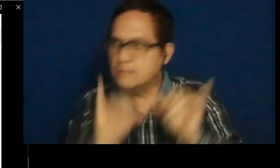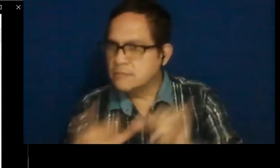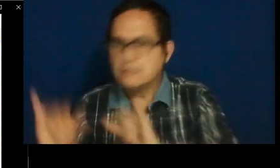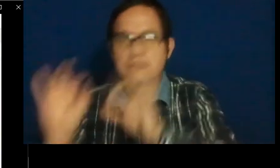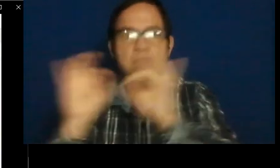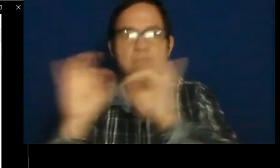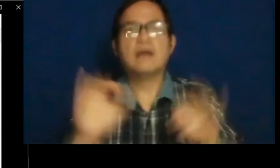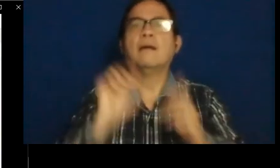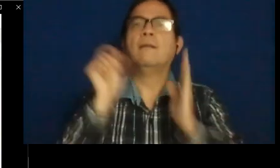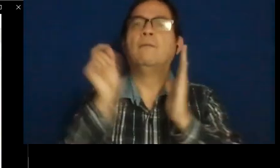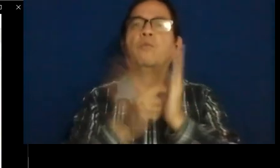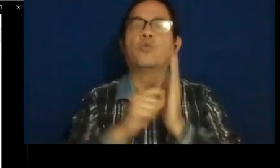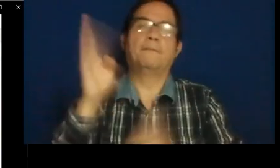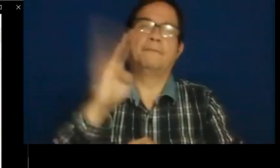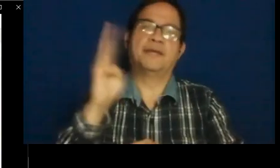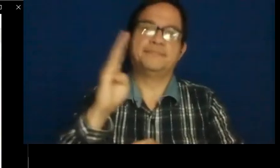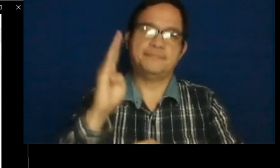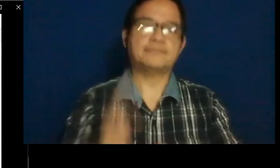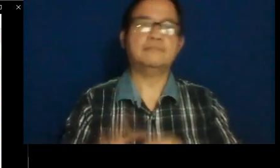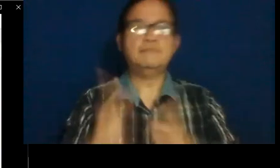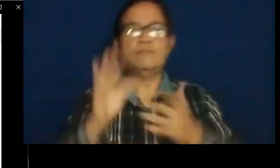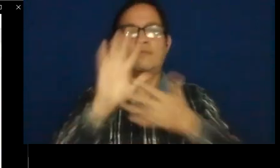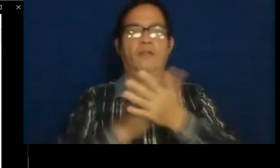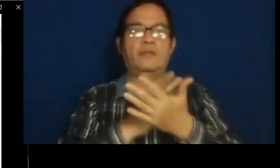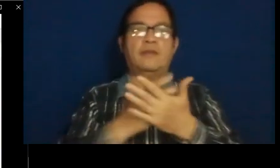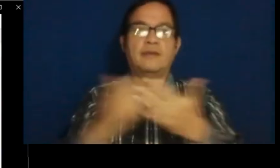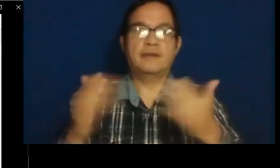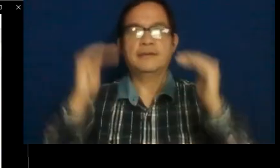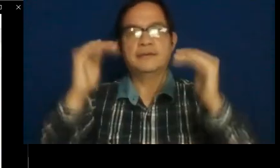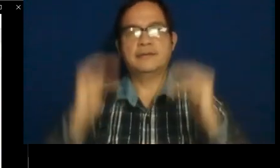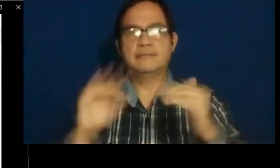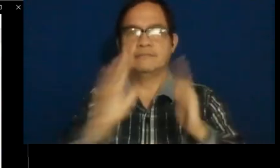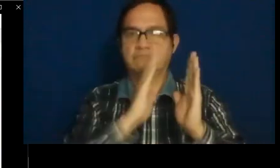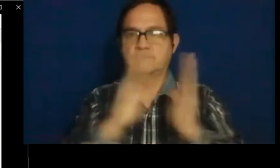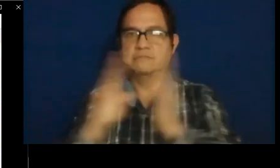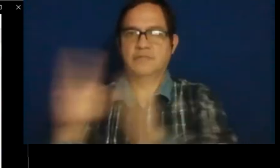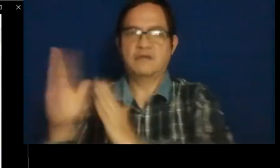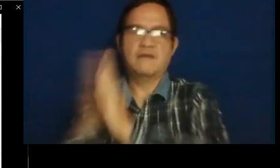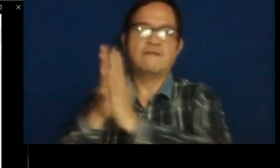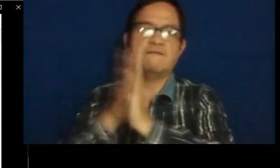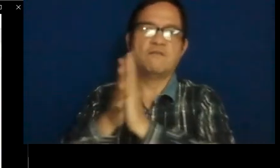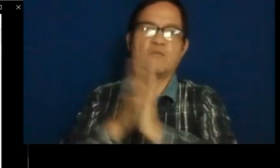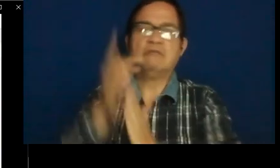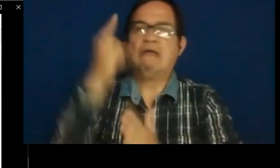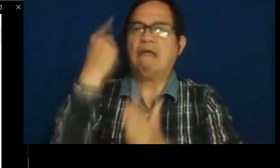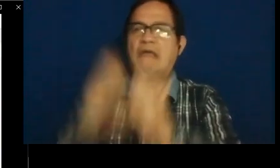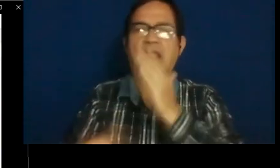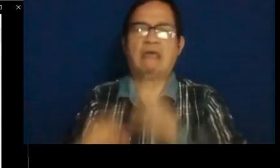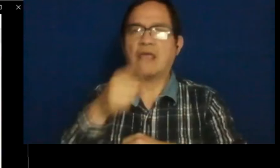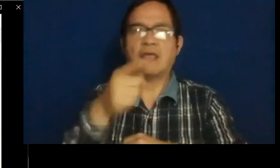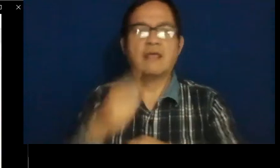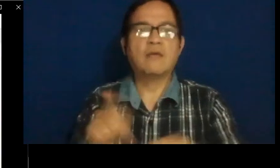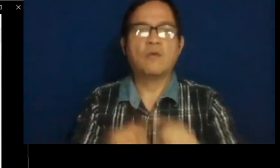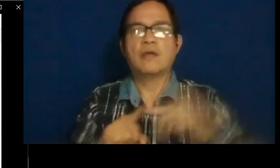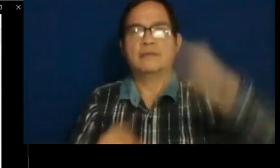al punto B. Y el punto B es una tabla en donde yo voy a llenarla con unos datos. ¿Qué datos voy a llenar aquí? Entonces te piden la masa